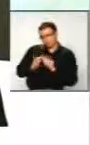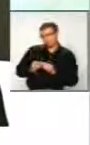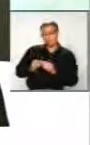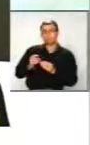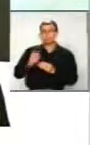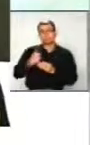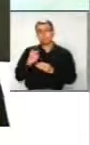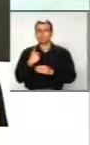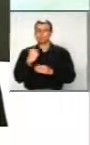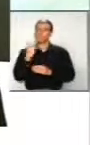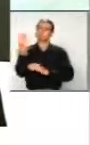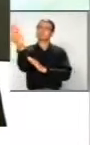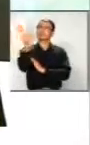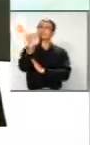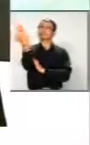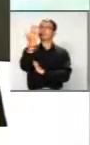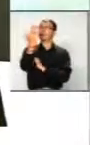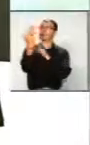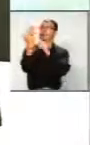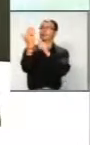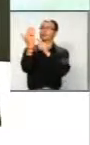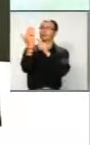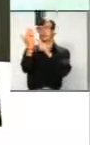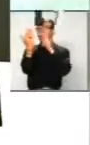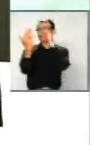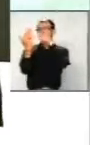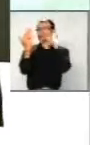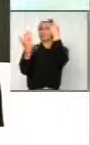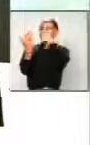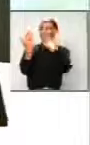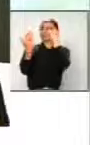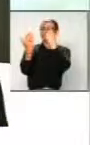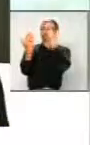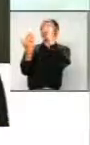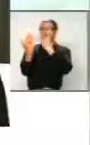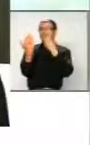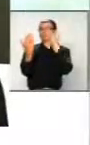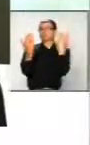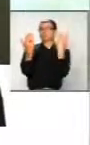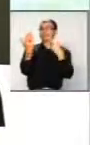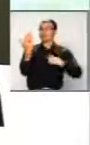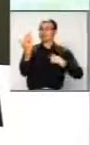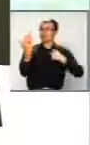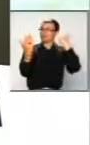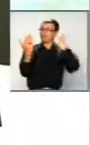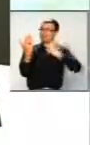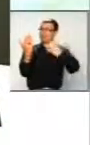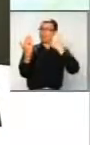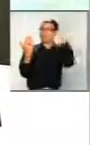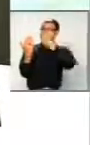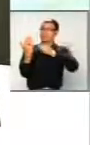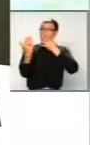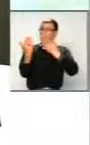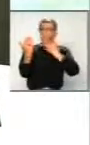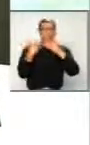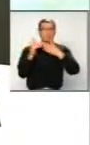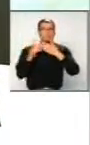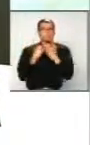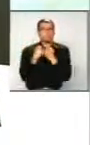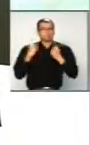al espejo y amar, desear y querer lo que se está viendo. Pero esto se